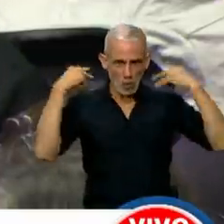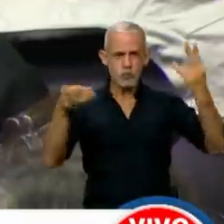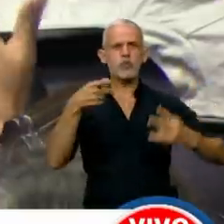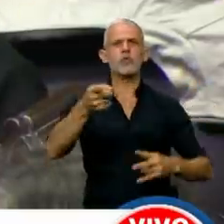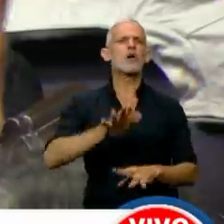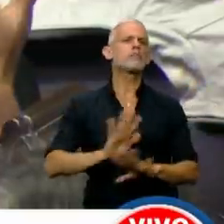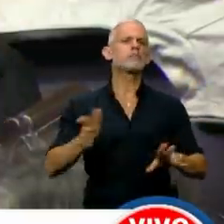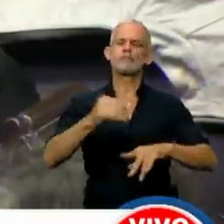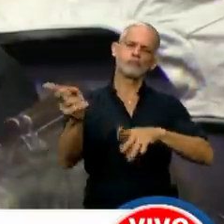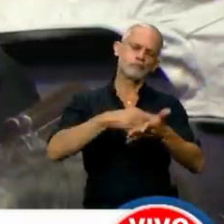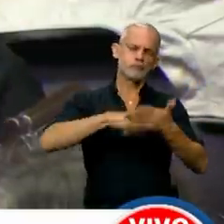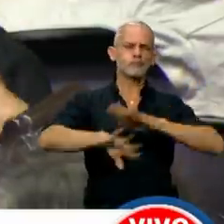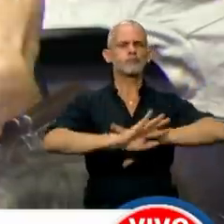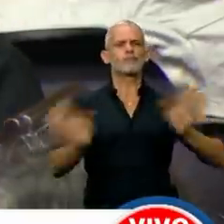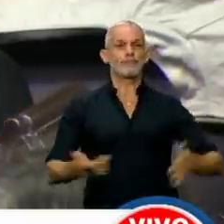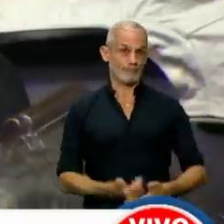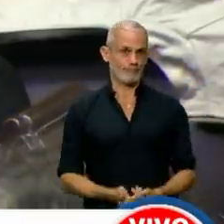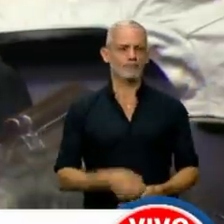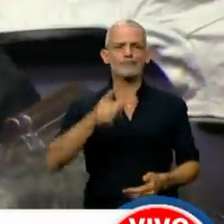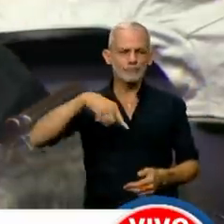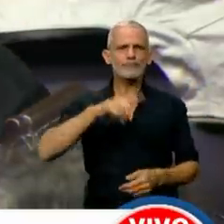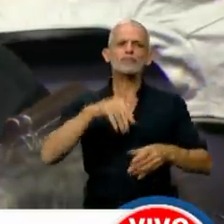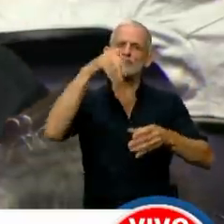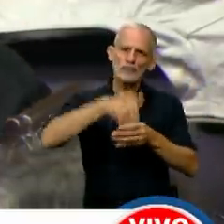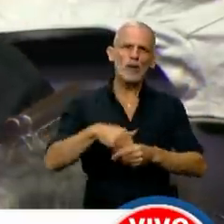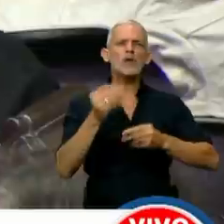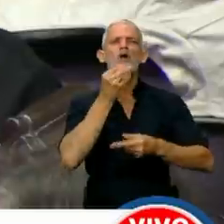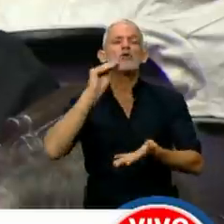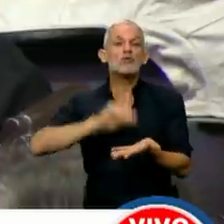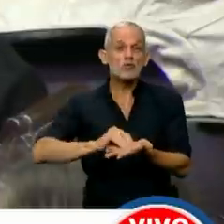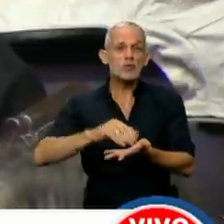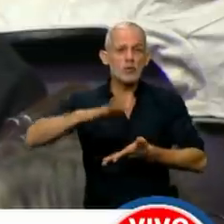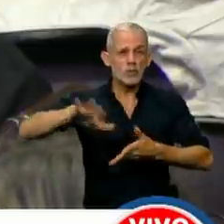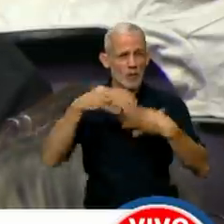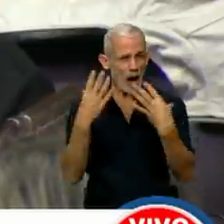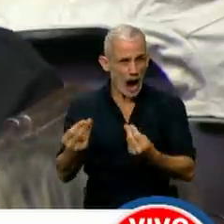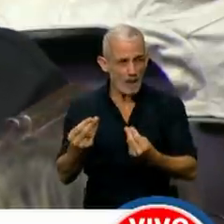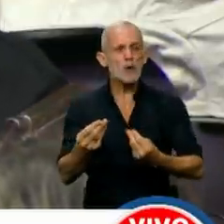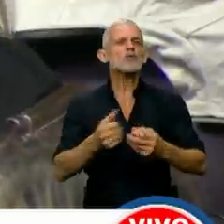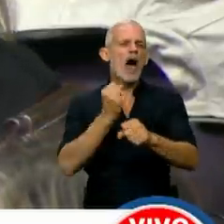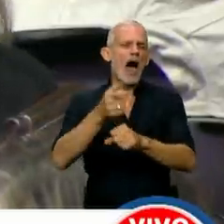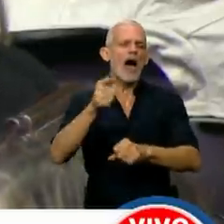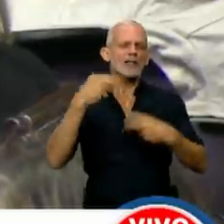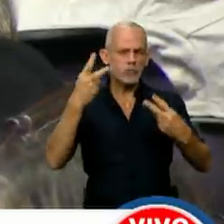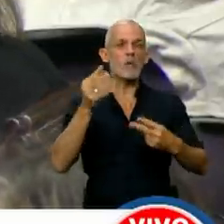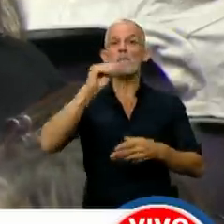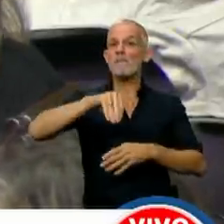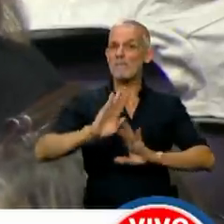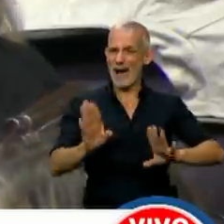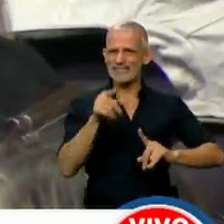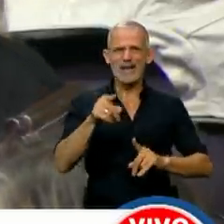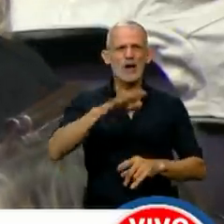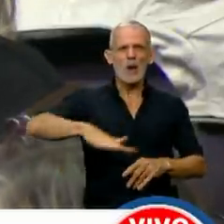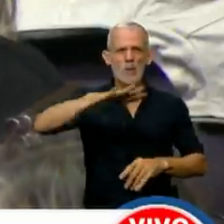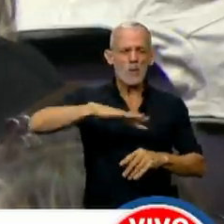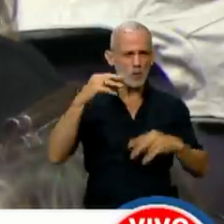y logró que eso se creara bajo vamos a acompañar al pueblo de chubut hasta que eso ocurra y le decimos más esos